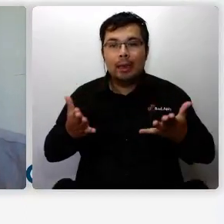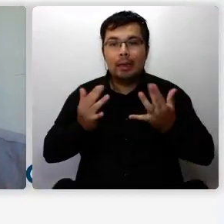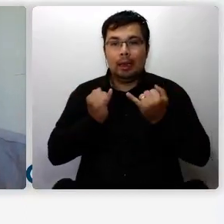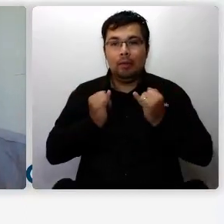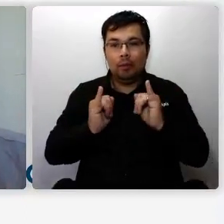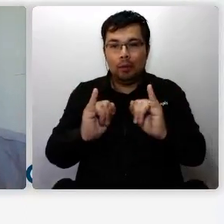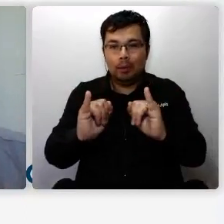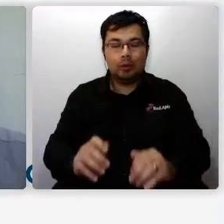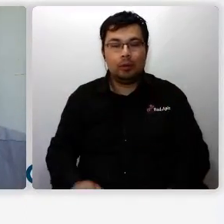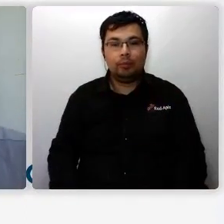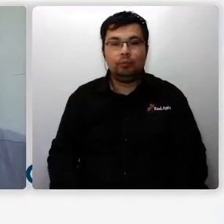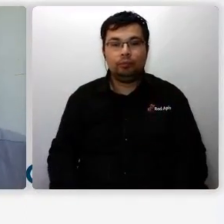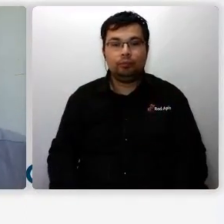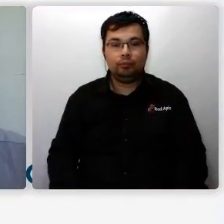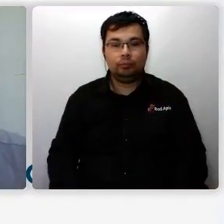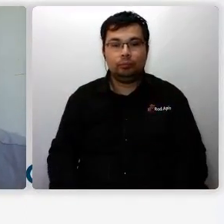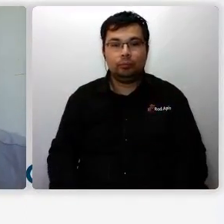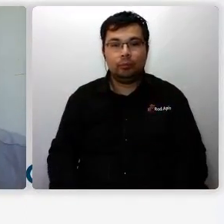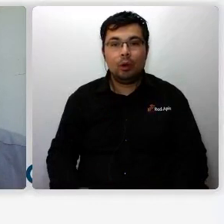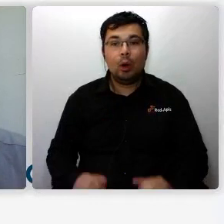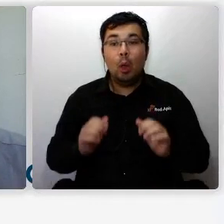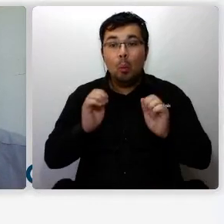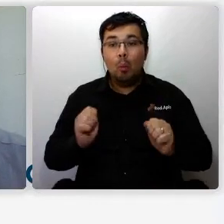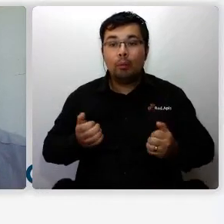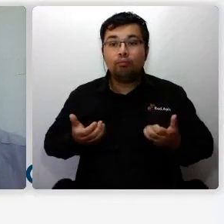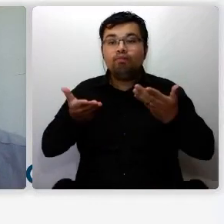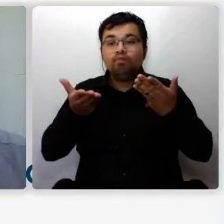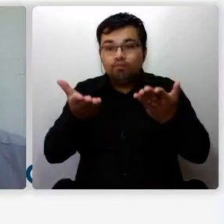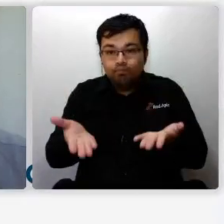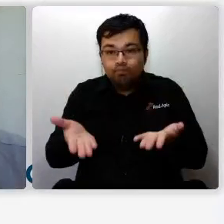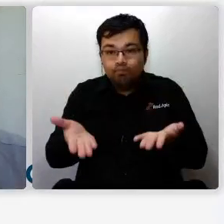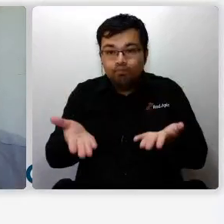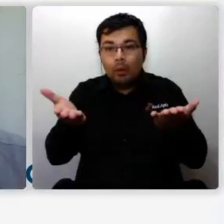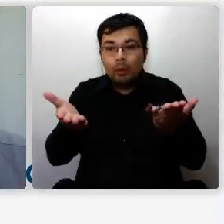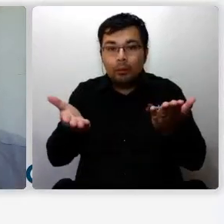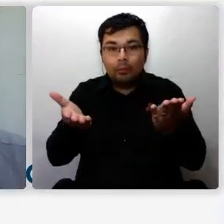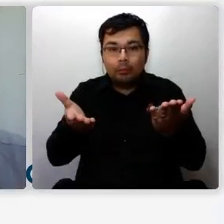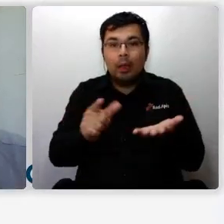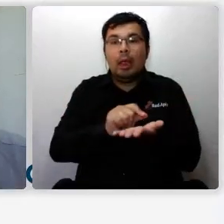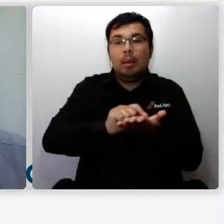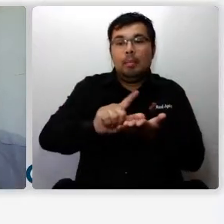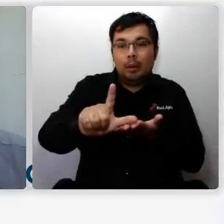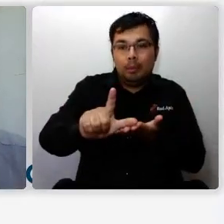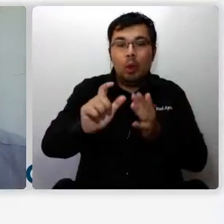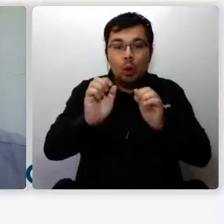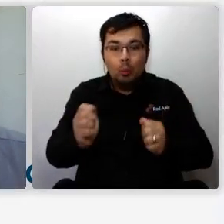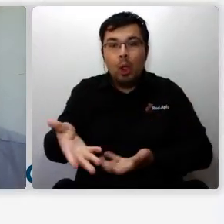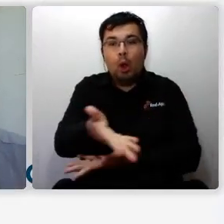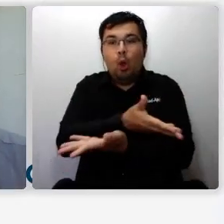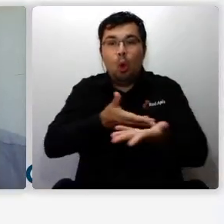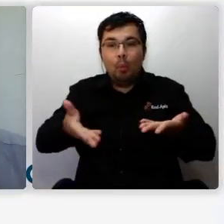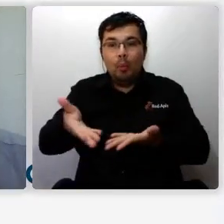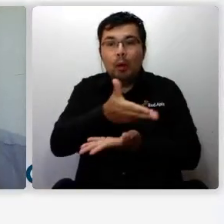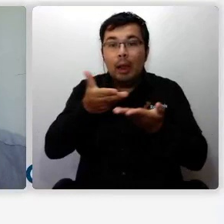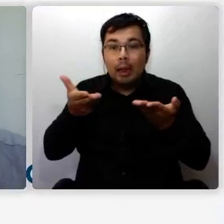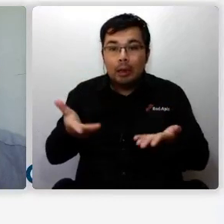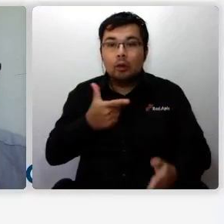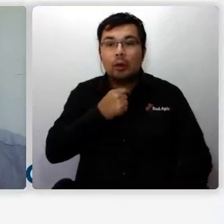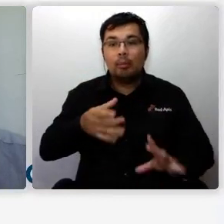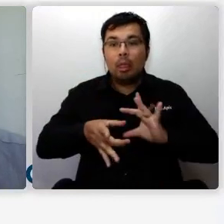llegar a vuestras instancias, a vuestros emprendimientos y que también lo puedan compartir. Es la idea de poder democratizar